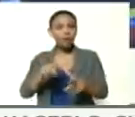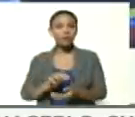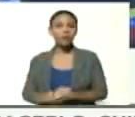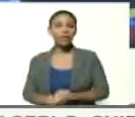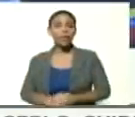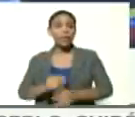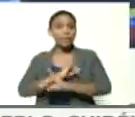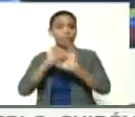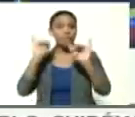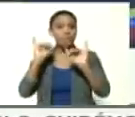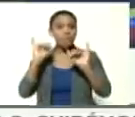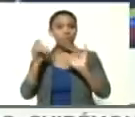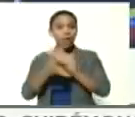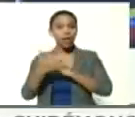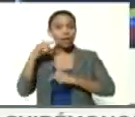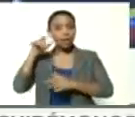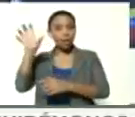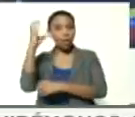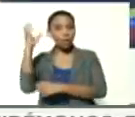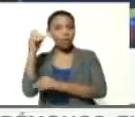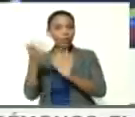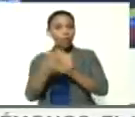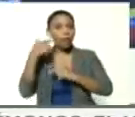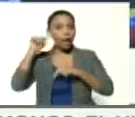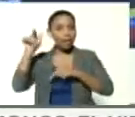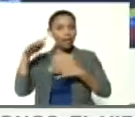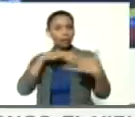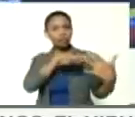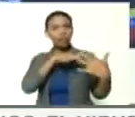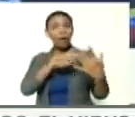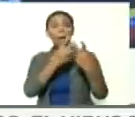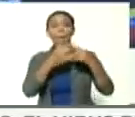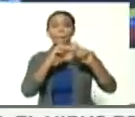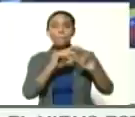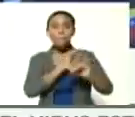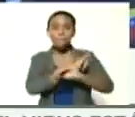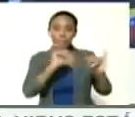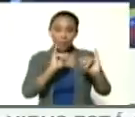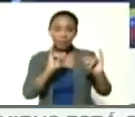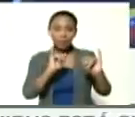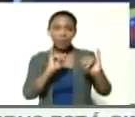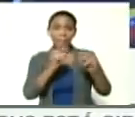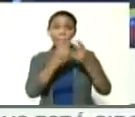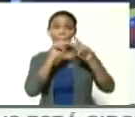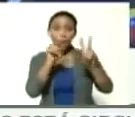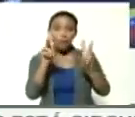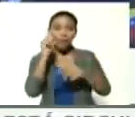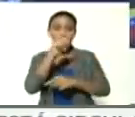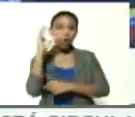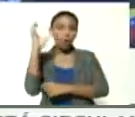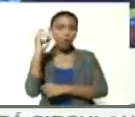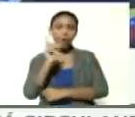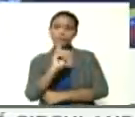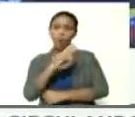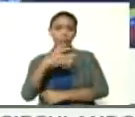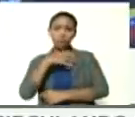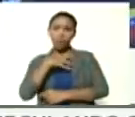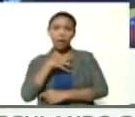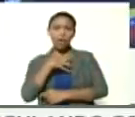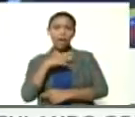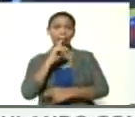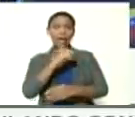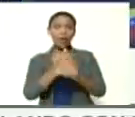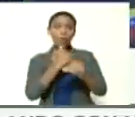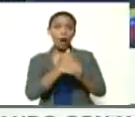que se termine el conflicto en Colombia, la guerra en Colombia, que haya paz en Colombia, pero que no puedan trasladar ese